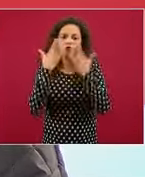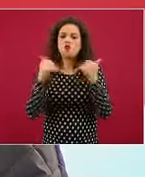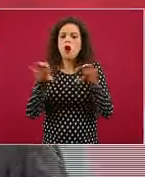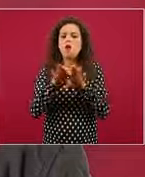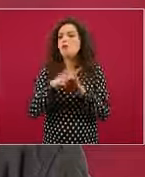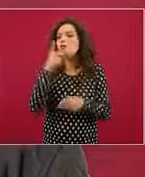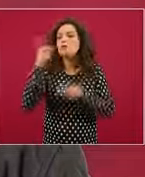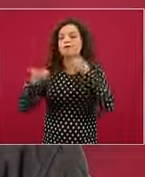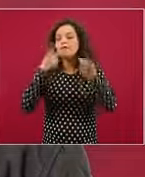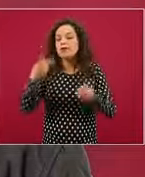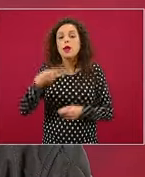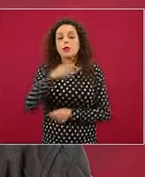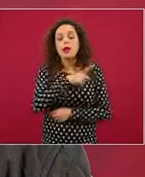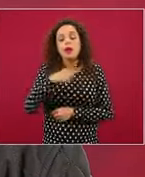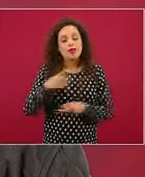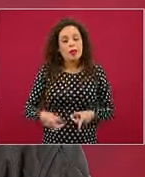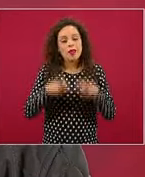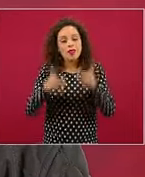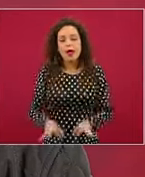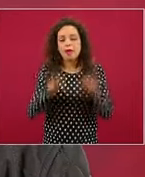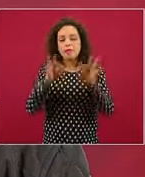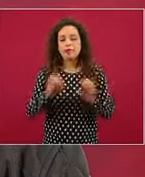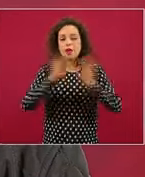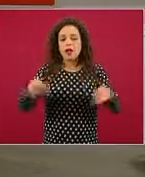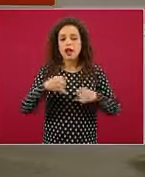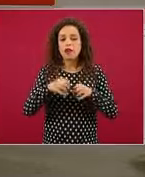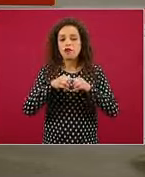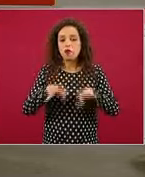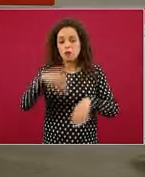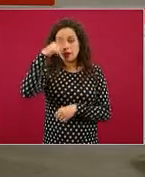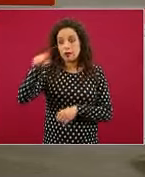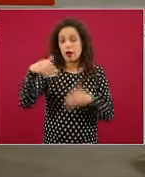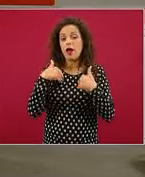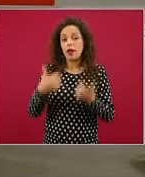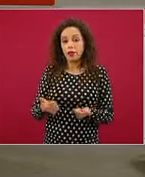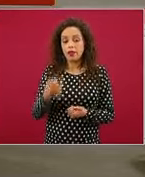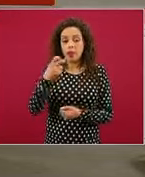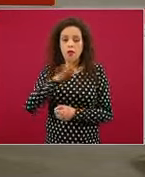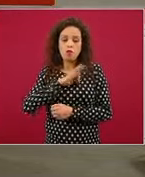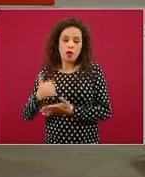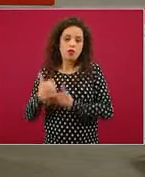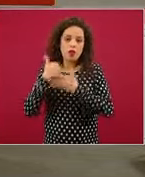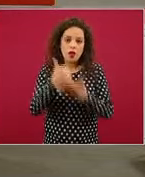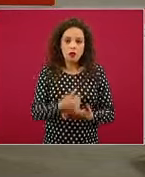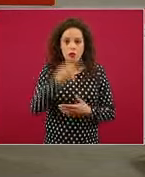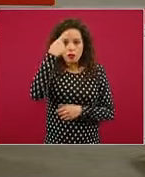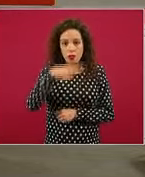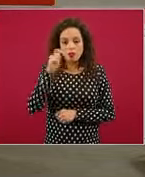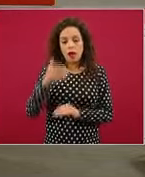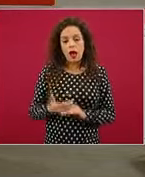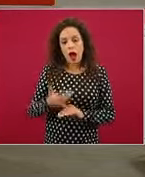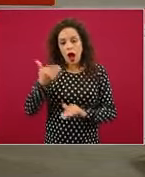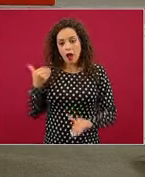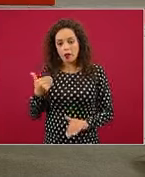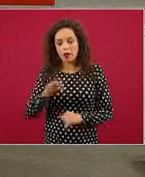posible y de manera clara es una de las formas en que se ayuda a disipar